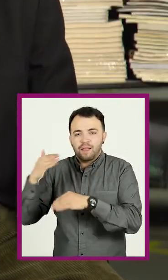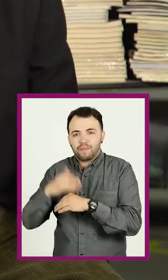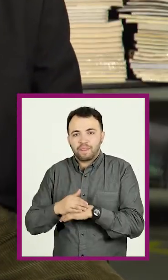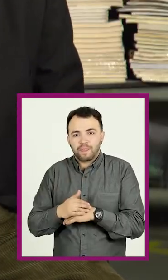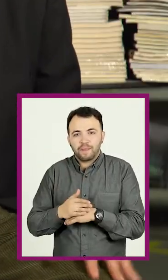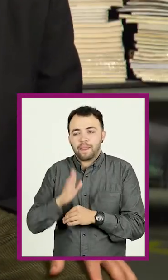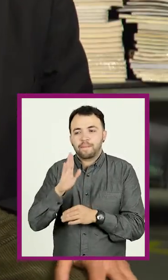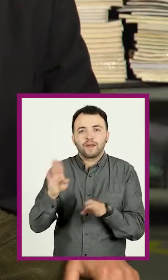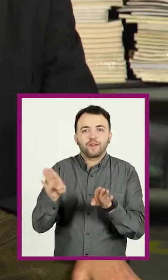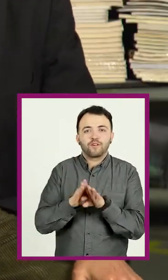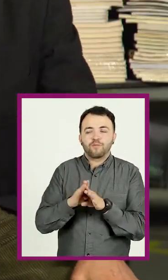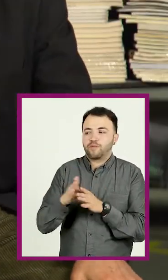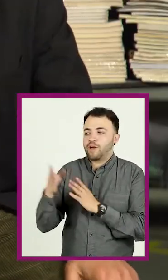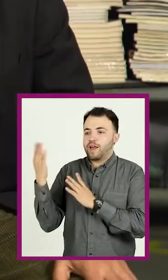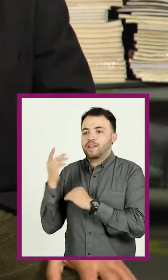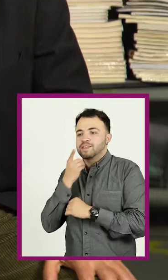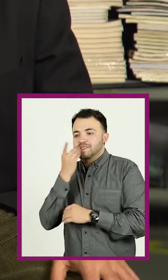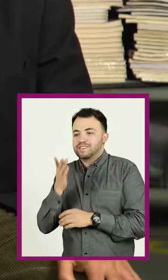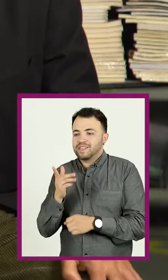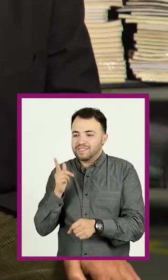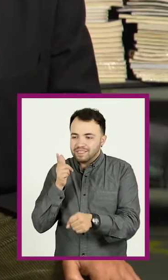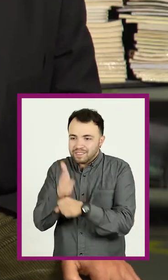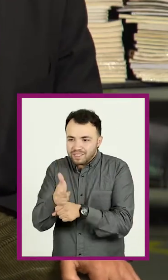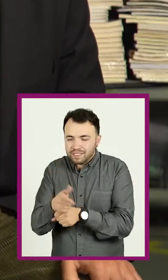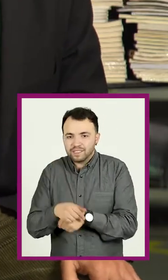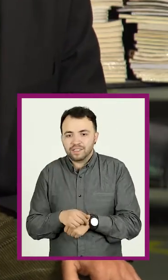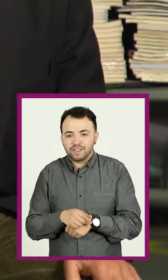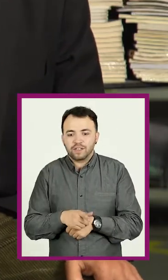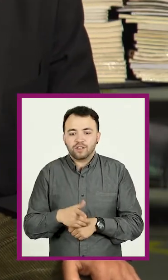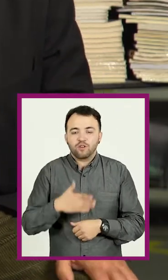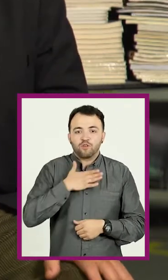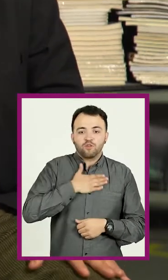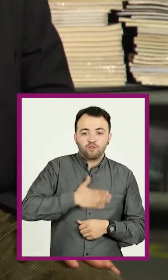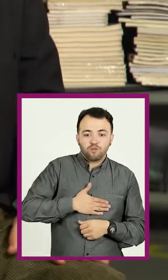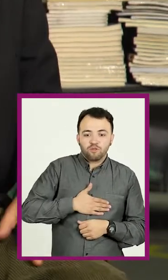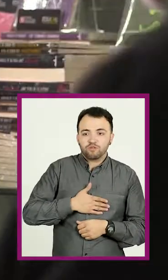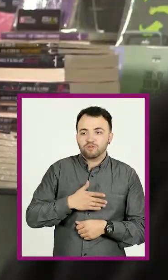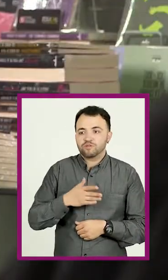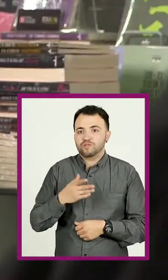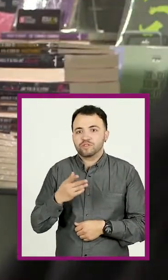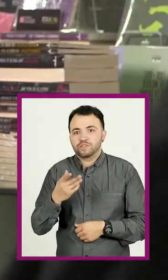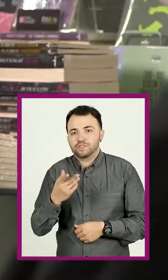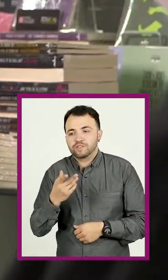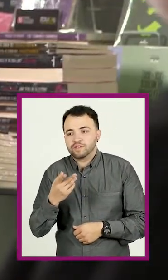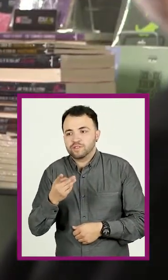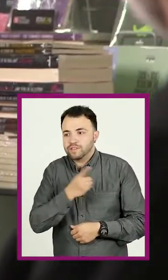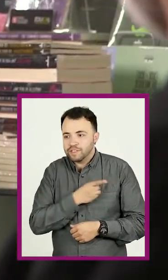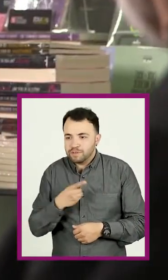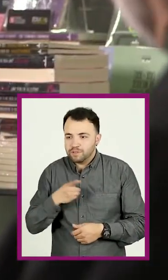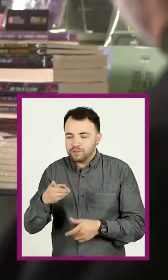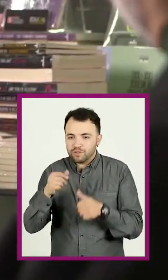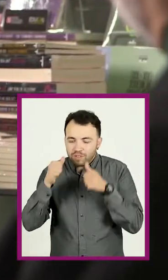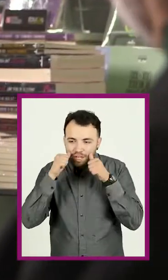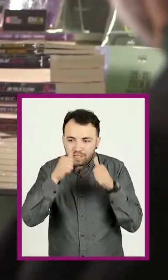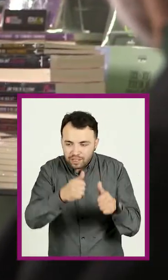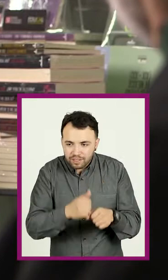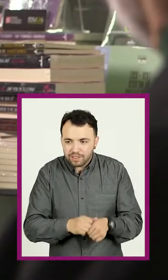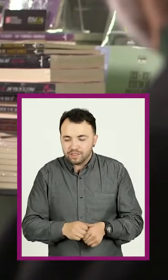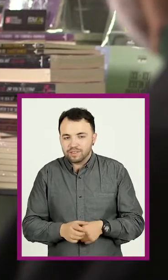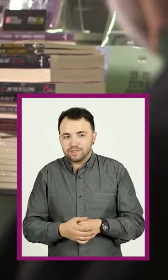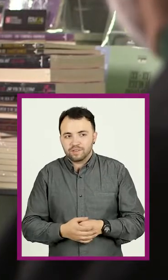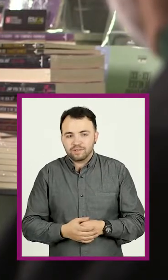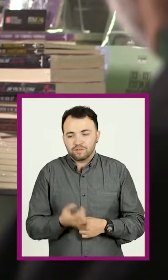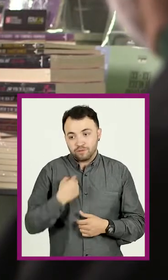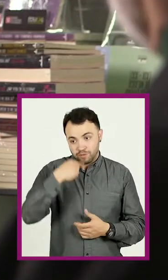cuenta que la justicia es lo que le conviene al más fuerte. Exactamente. Y está siendo muy ingenuo. Exactamente. No, y yo creo que lo